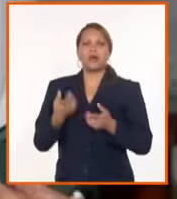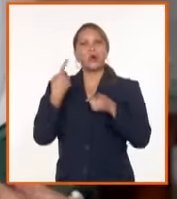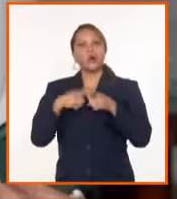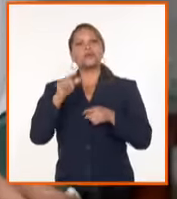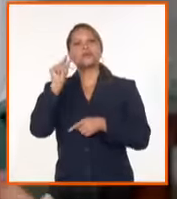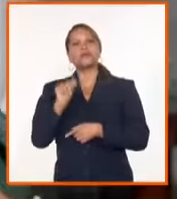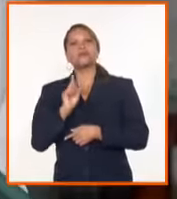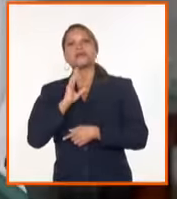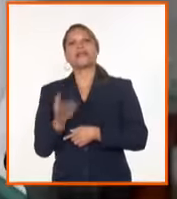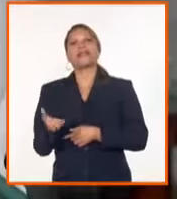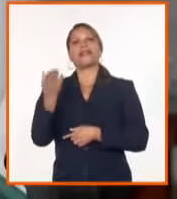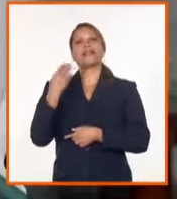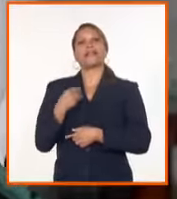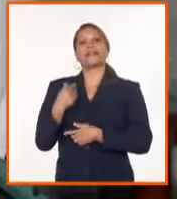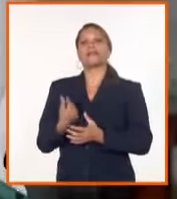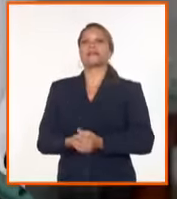dicen